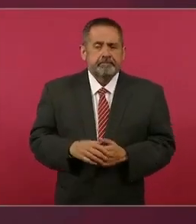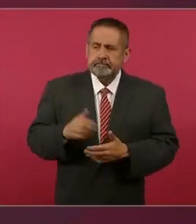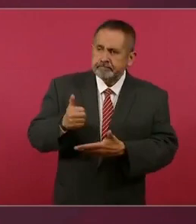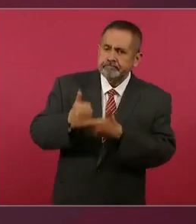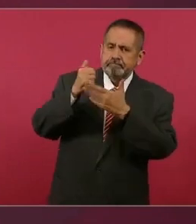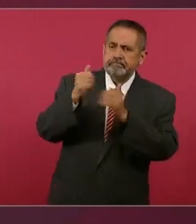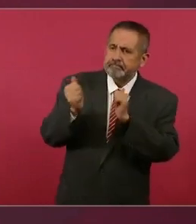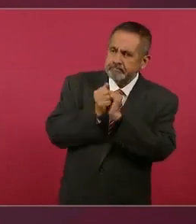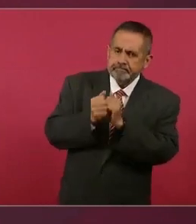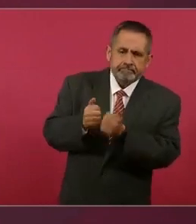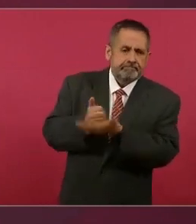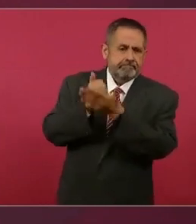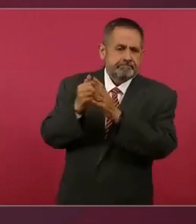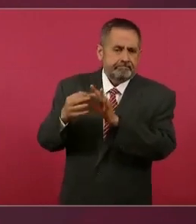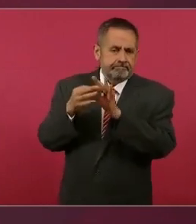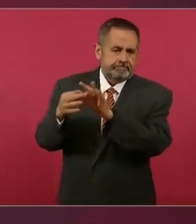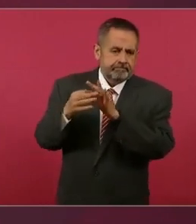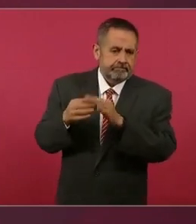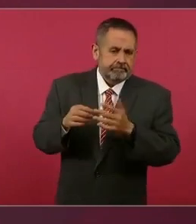ayuden, que cooperen